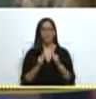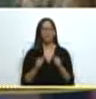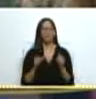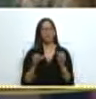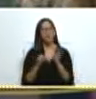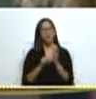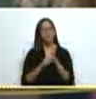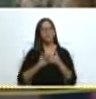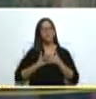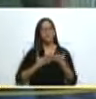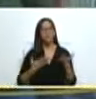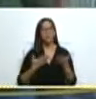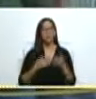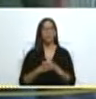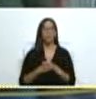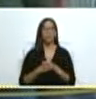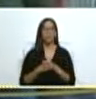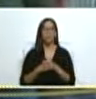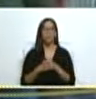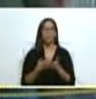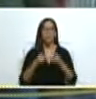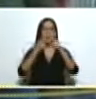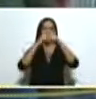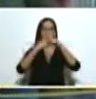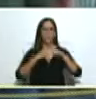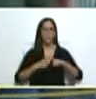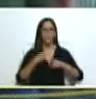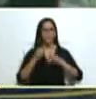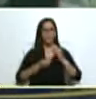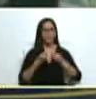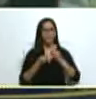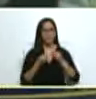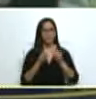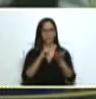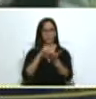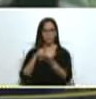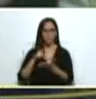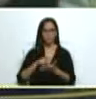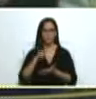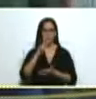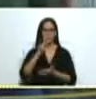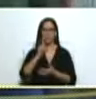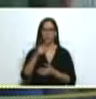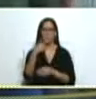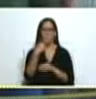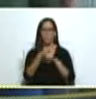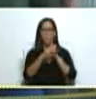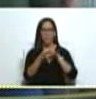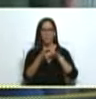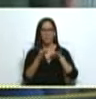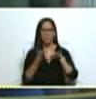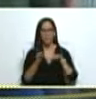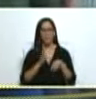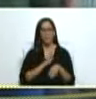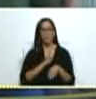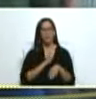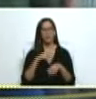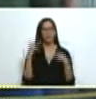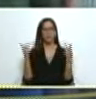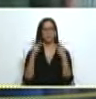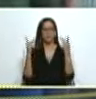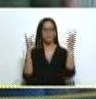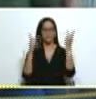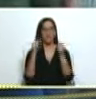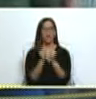con nuestro ministro un parte de lo que ha sido el despliegue en los 21 municipios que corresponde a nuestro glorioso y victorioso